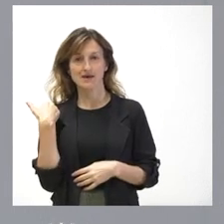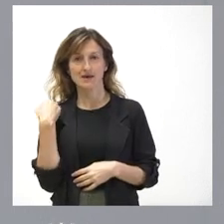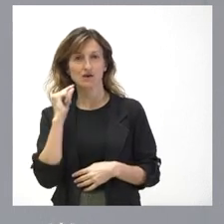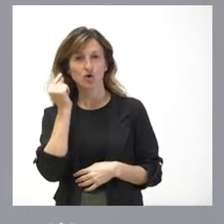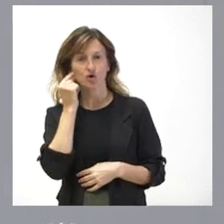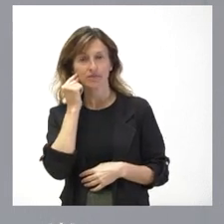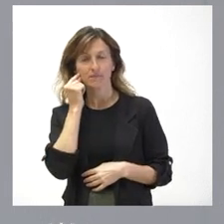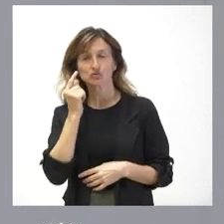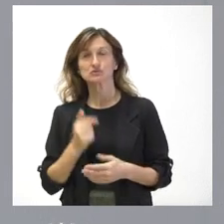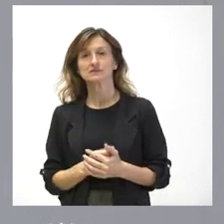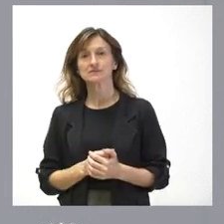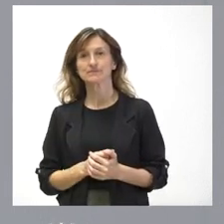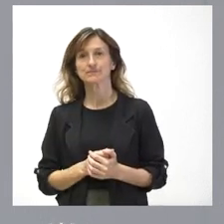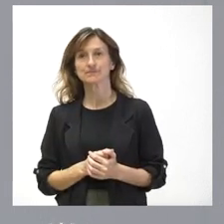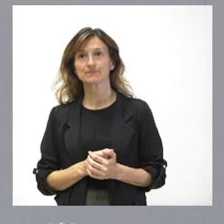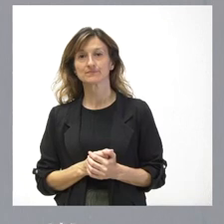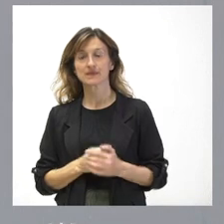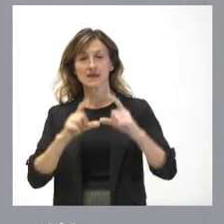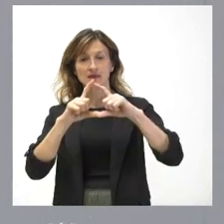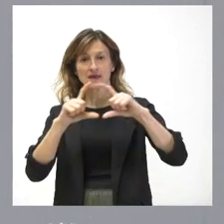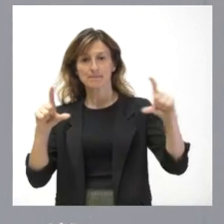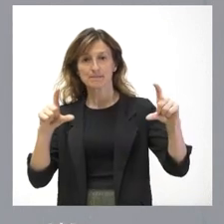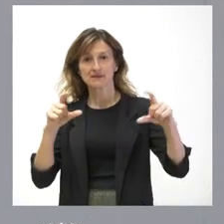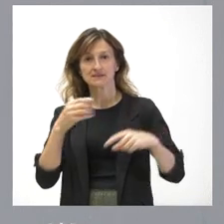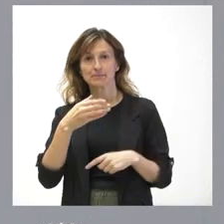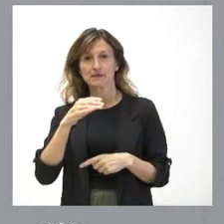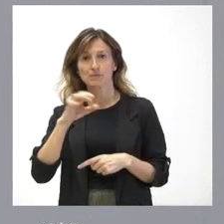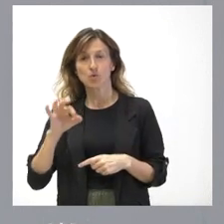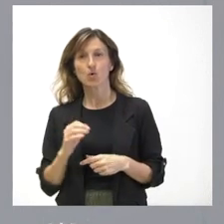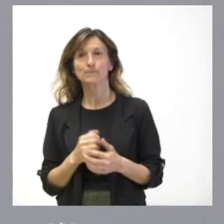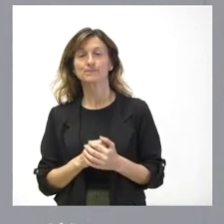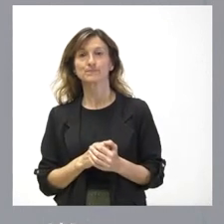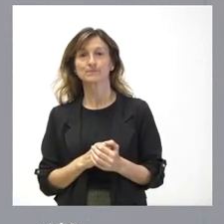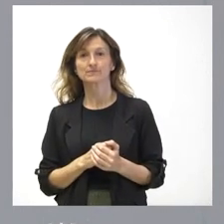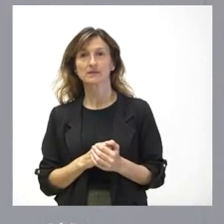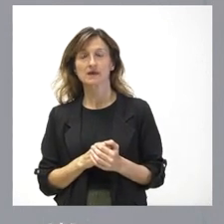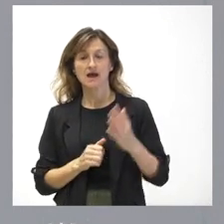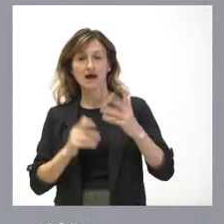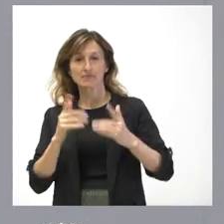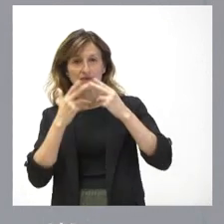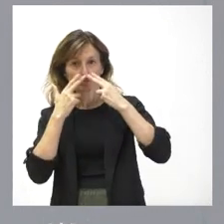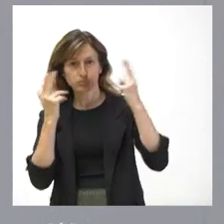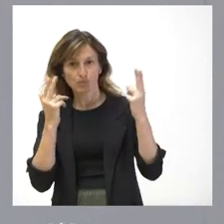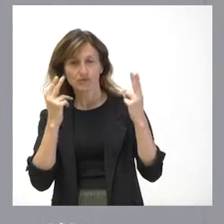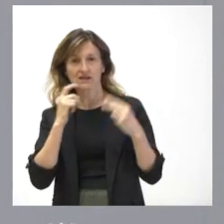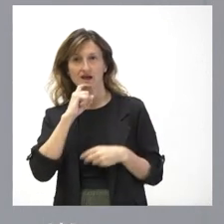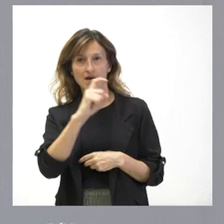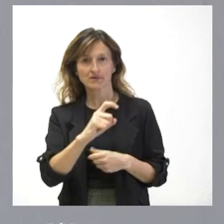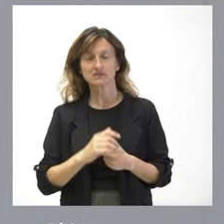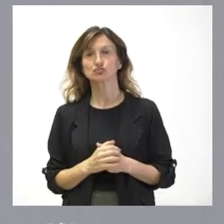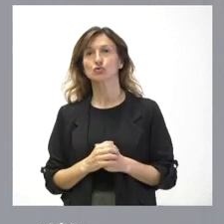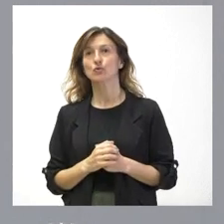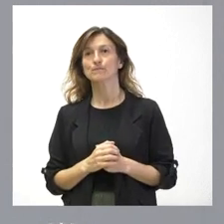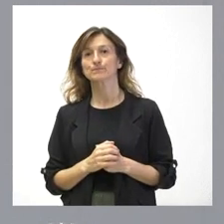la comunicación que la empresa hizo tanto a las administraciones públicas como